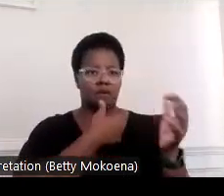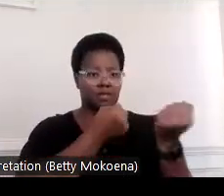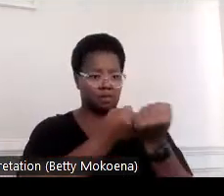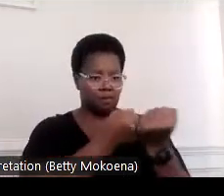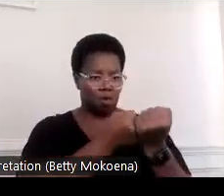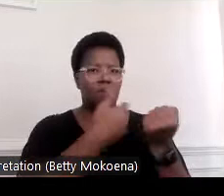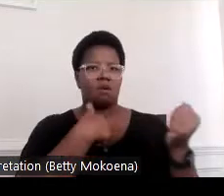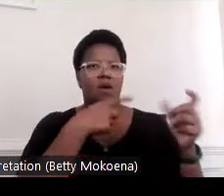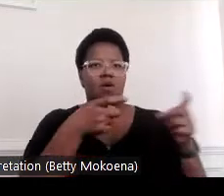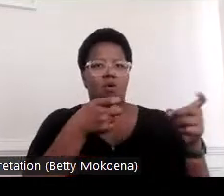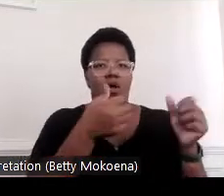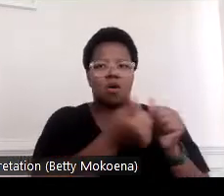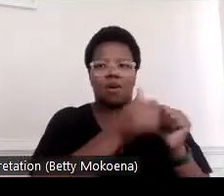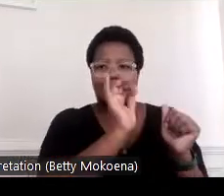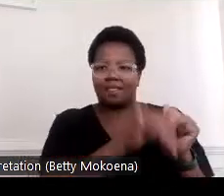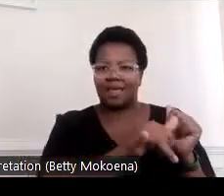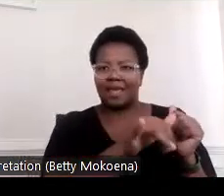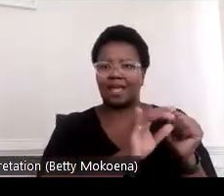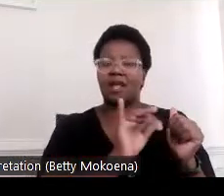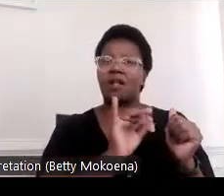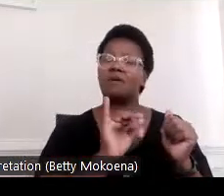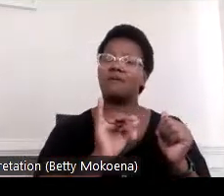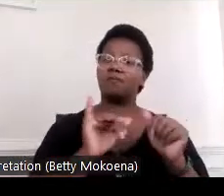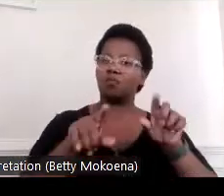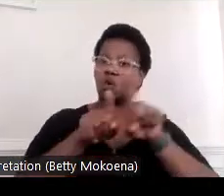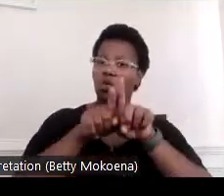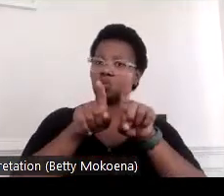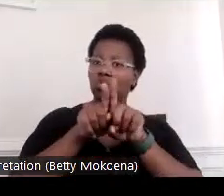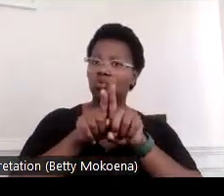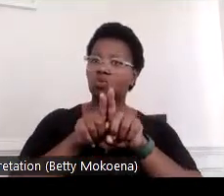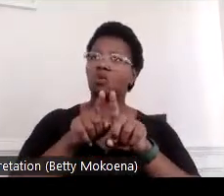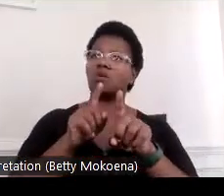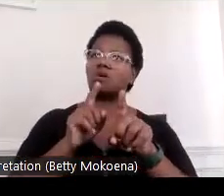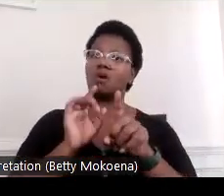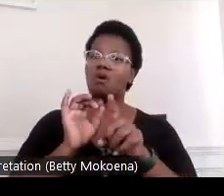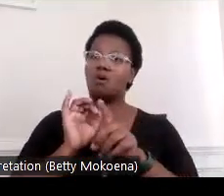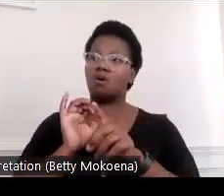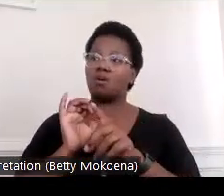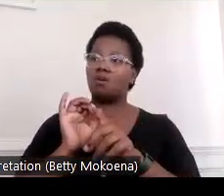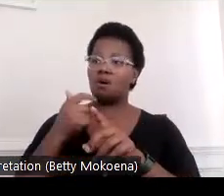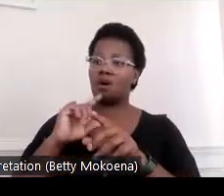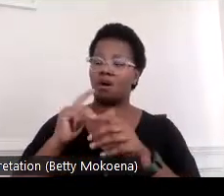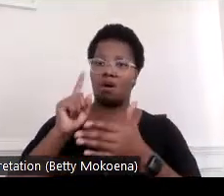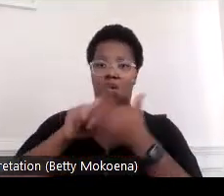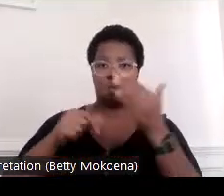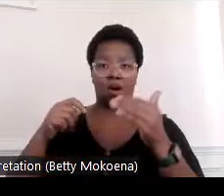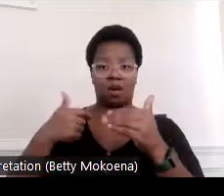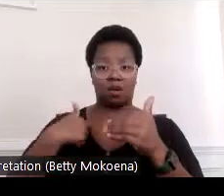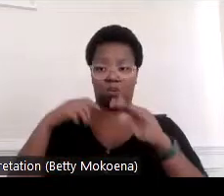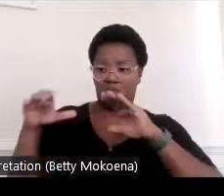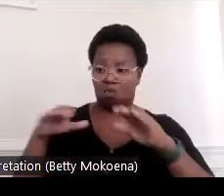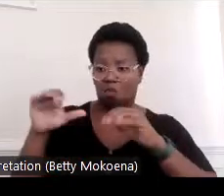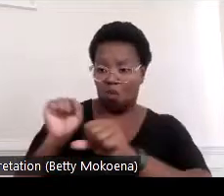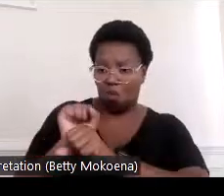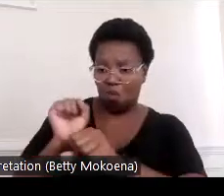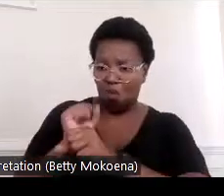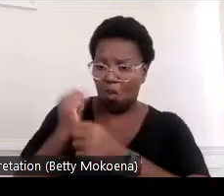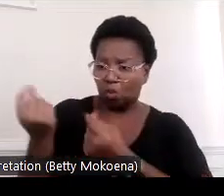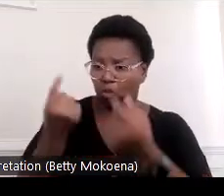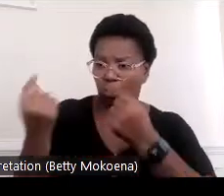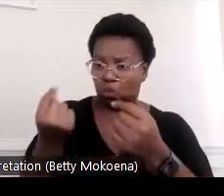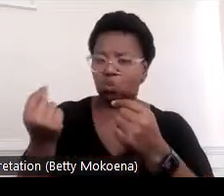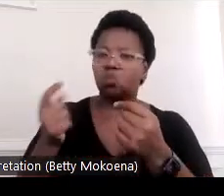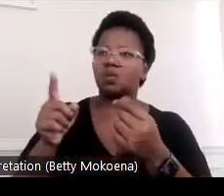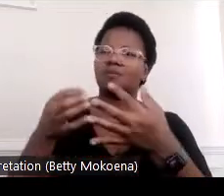que ese es a una lección un derecho que deberíamos tener deberíamos tener también la elección sobre nuestros apoyos